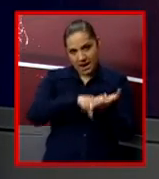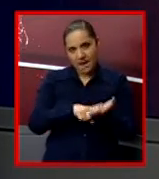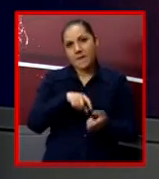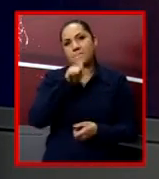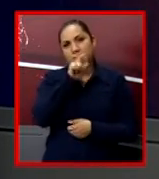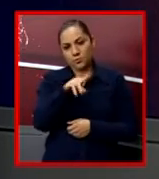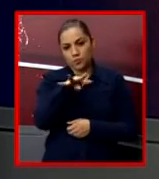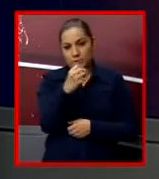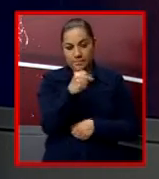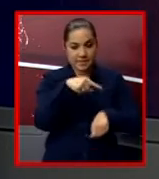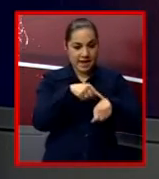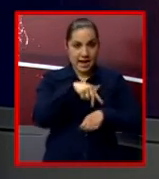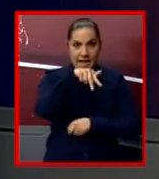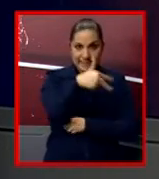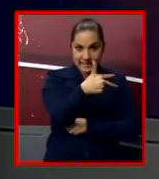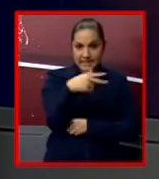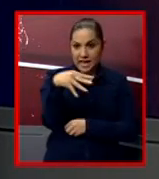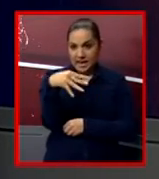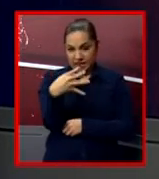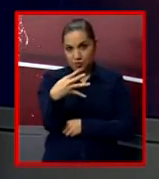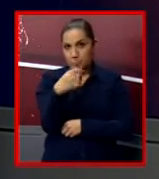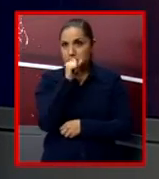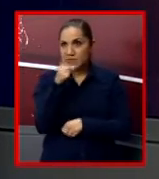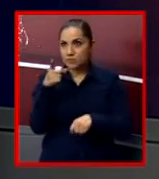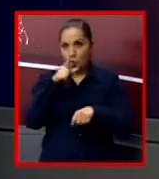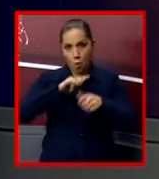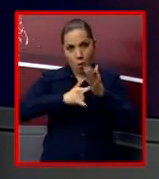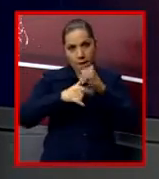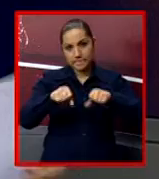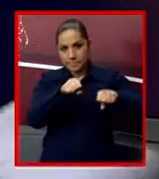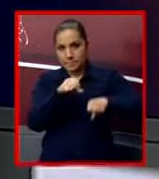las víctimas del sismo del 19 de septiembre.